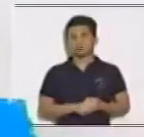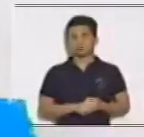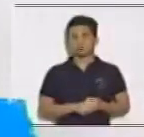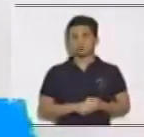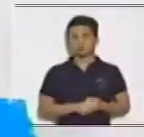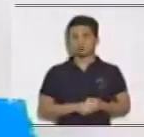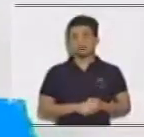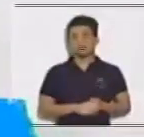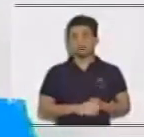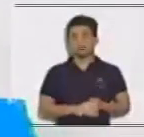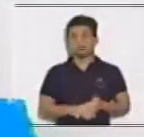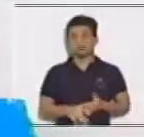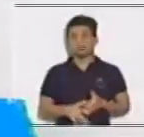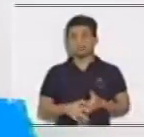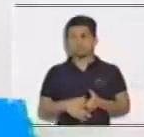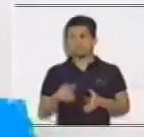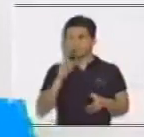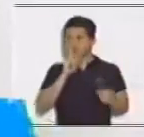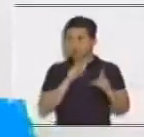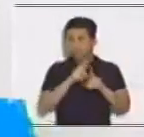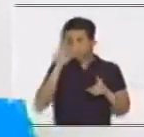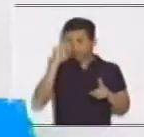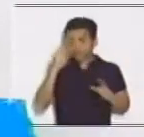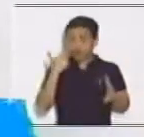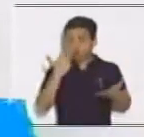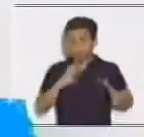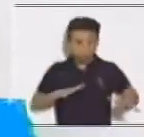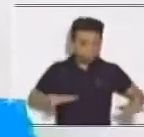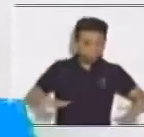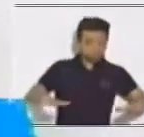y la inteligencia espacial.